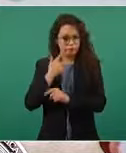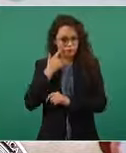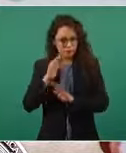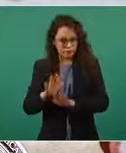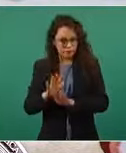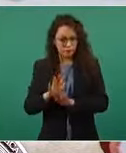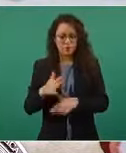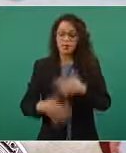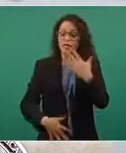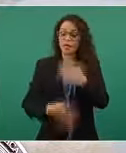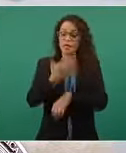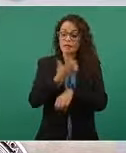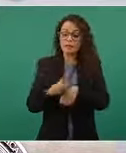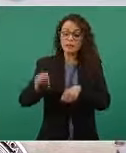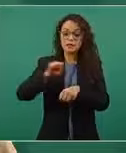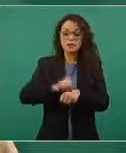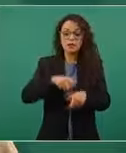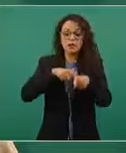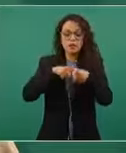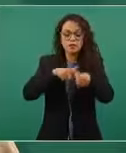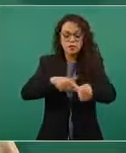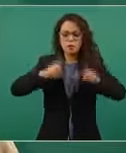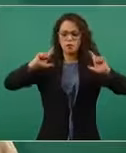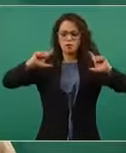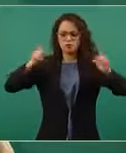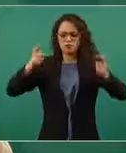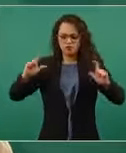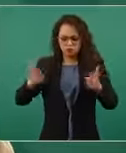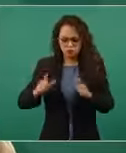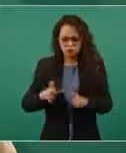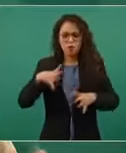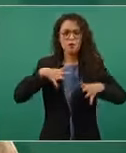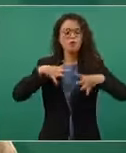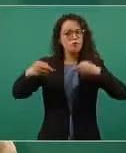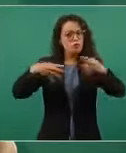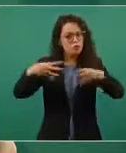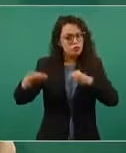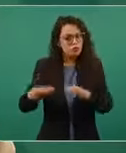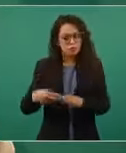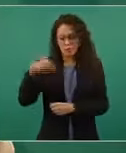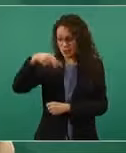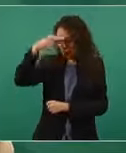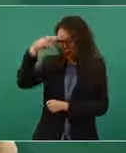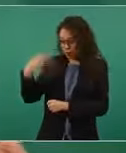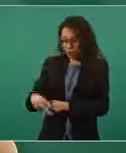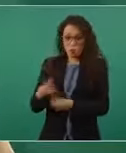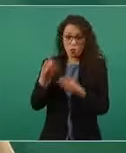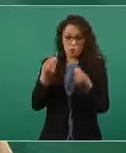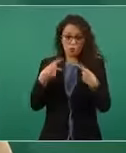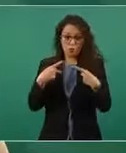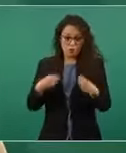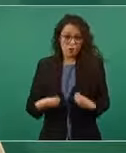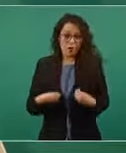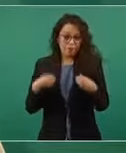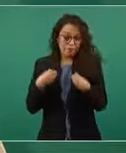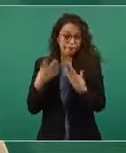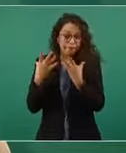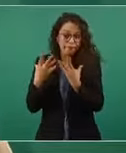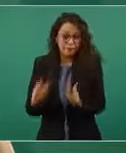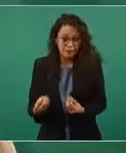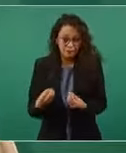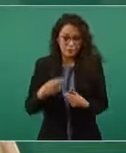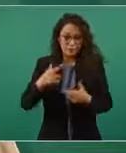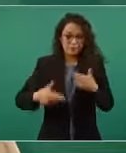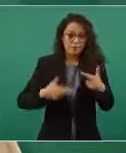semanas consecutivas de reducción de la epidemia. En un país tan poblado como México, en regiones tan densamente